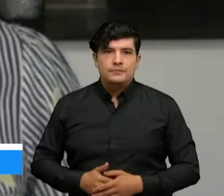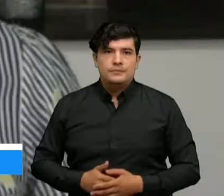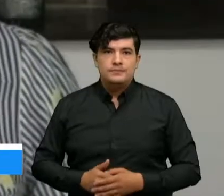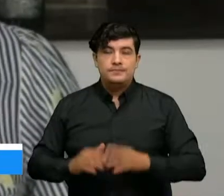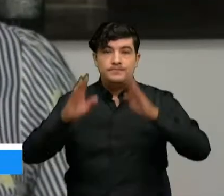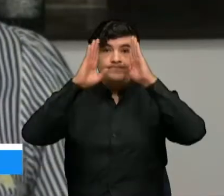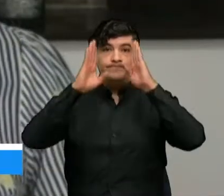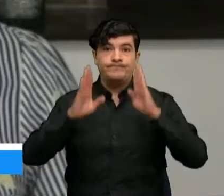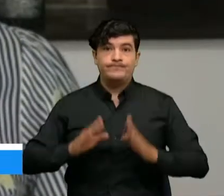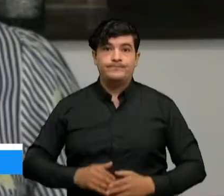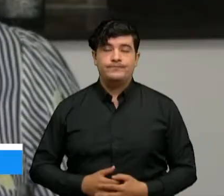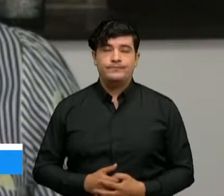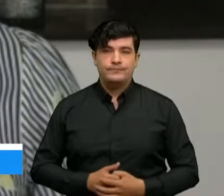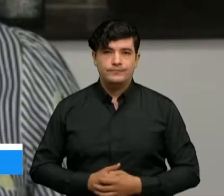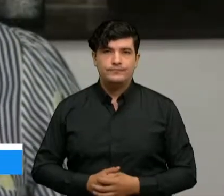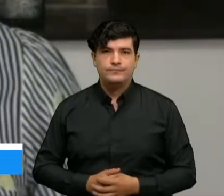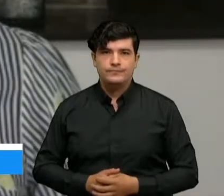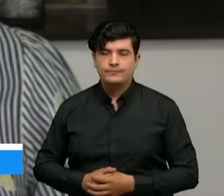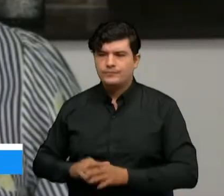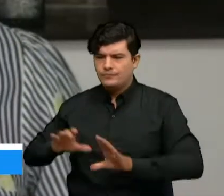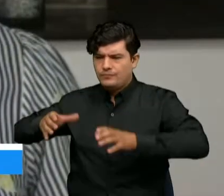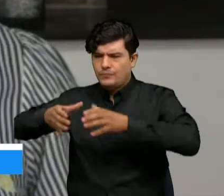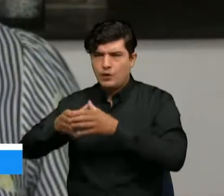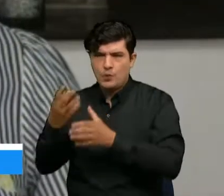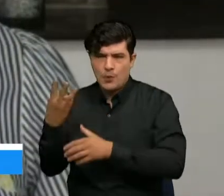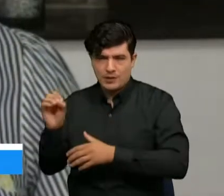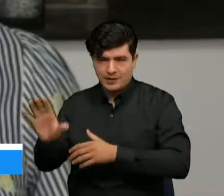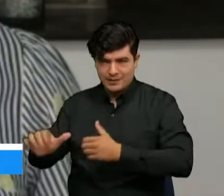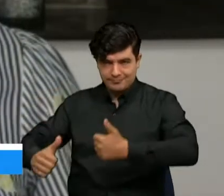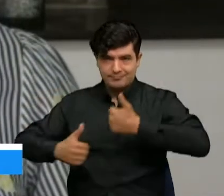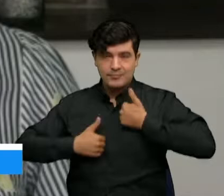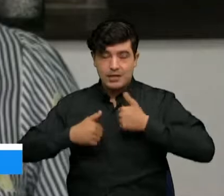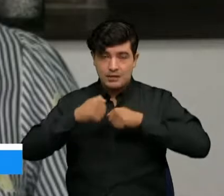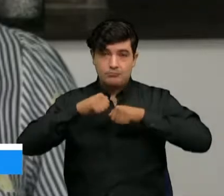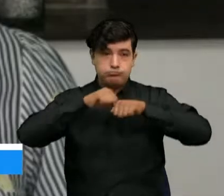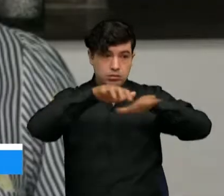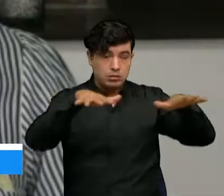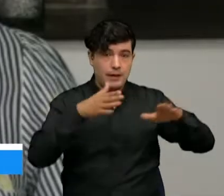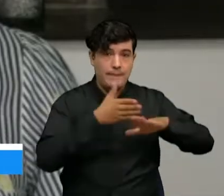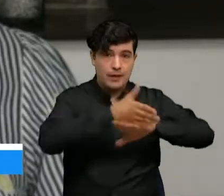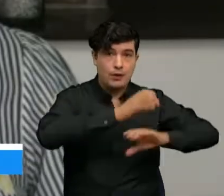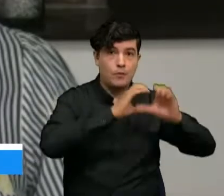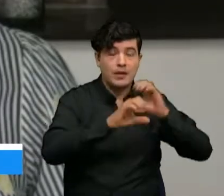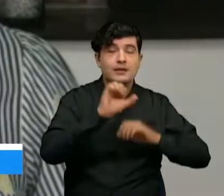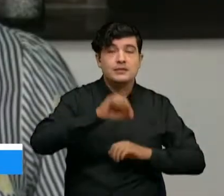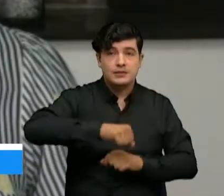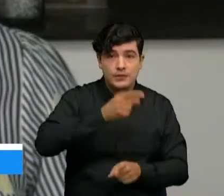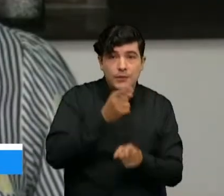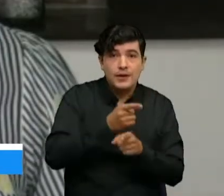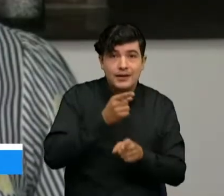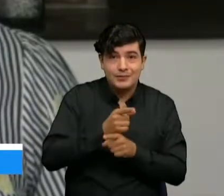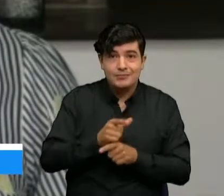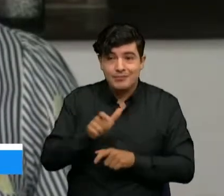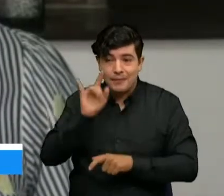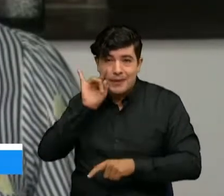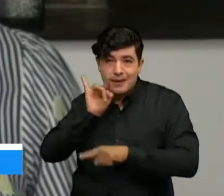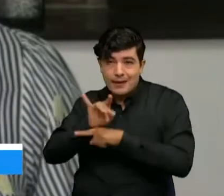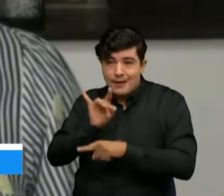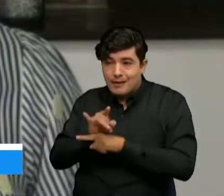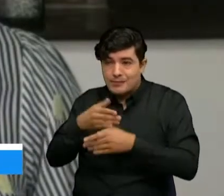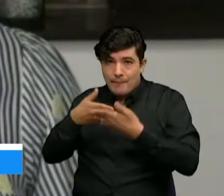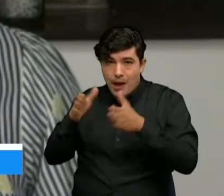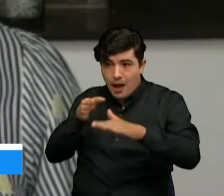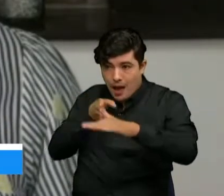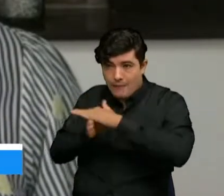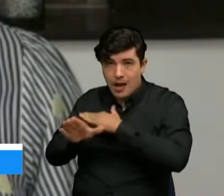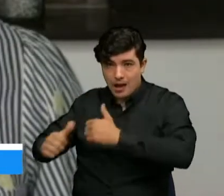Escuchen esto, las autoridades de la Brigada 30 confirmaron a los medios de comunicación que sí hubo falencias al ingreso o en la puerta principal